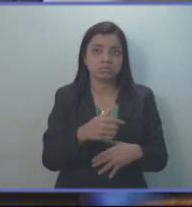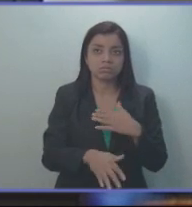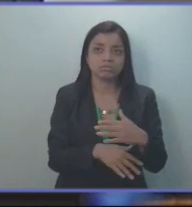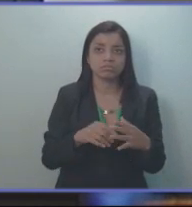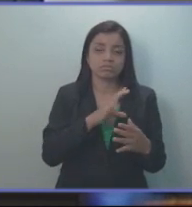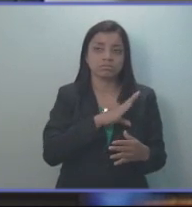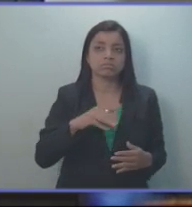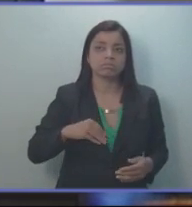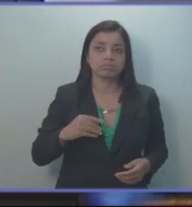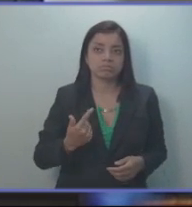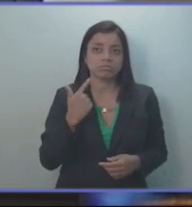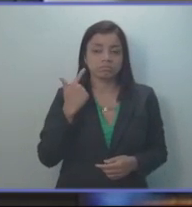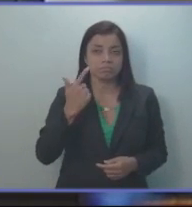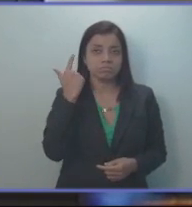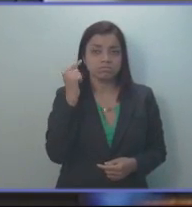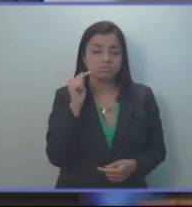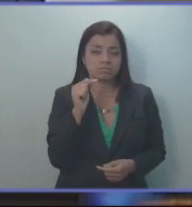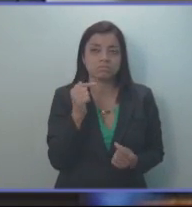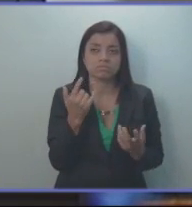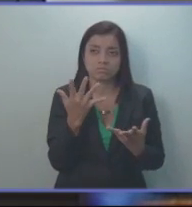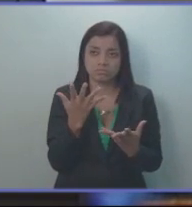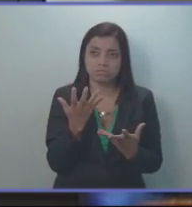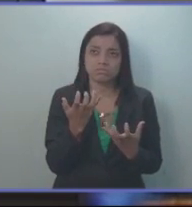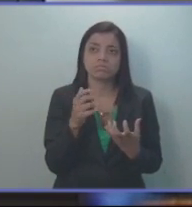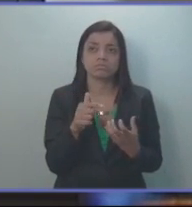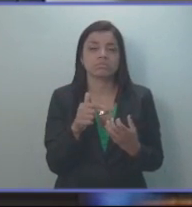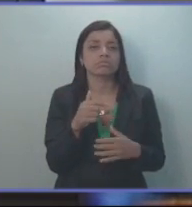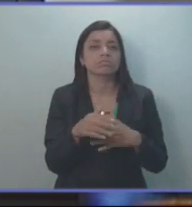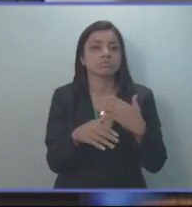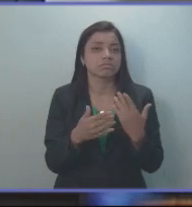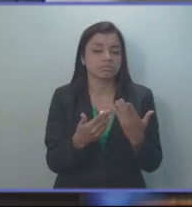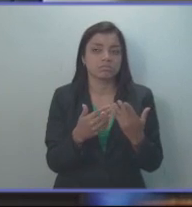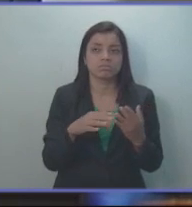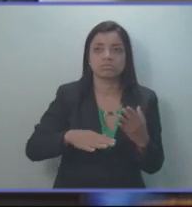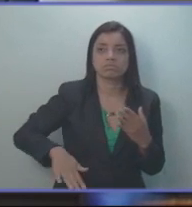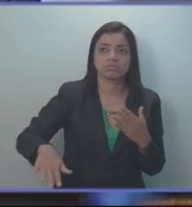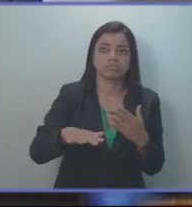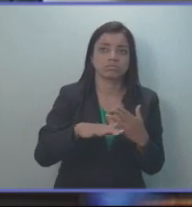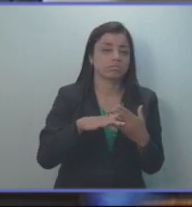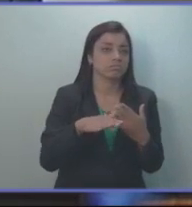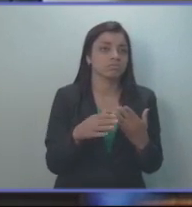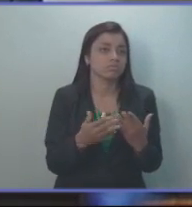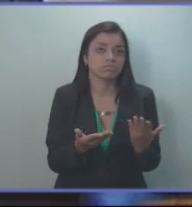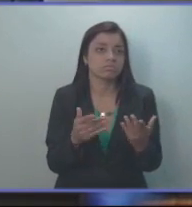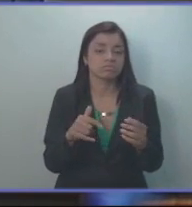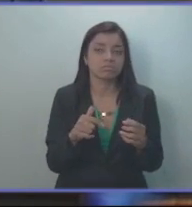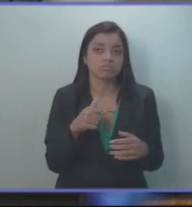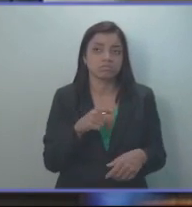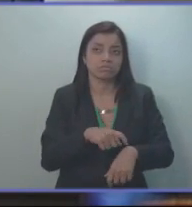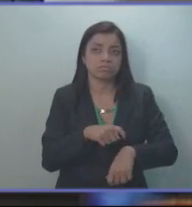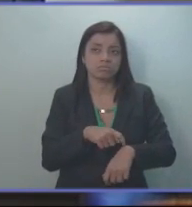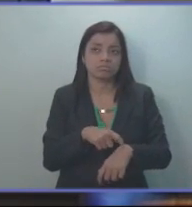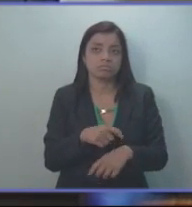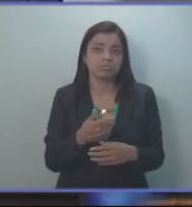estos familiares que por supuesto quieren recuperar ese bien inmueble que en este momento